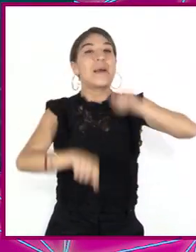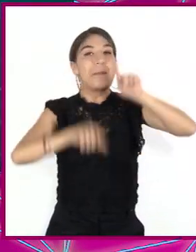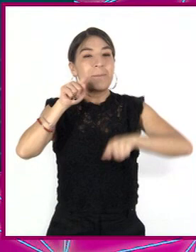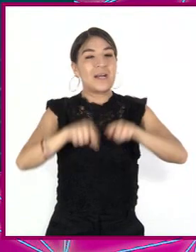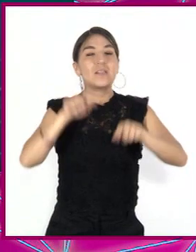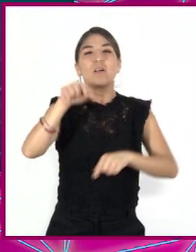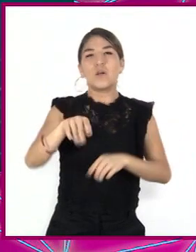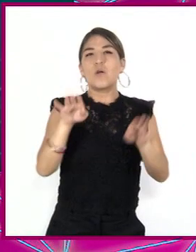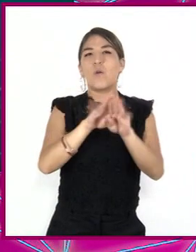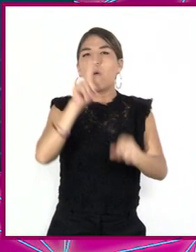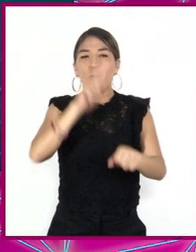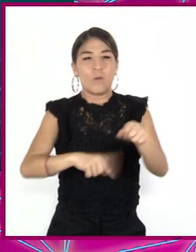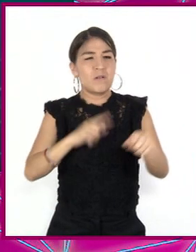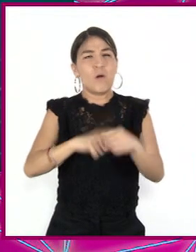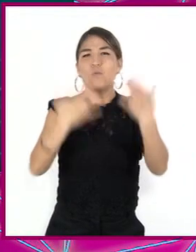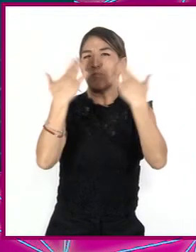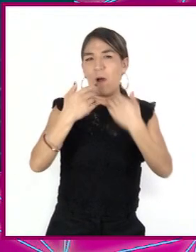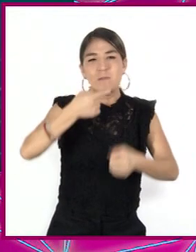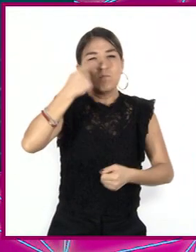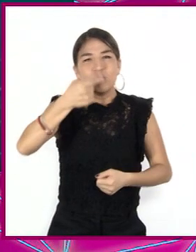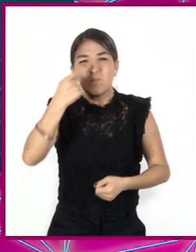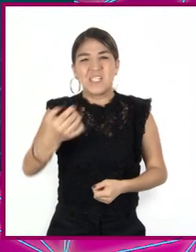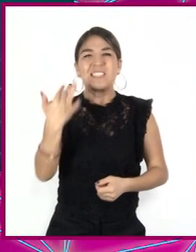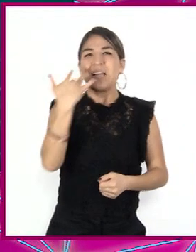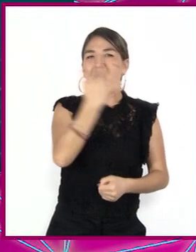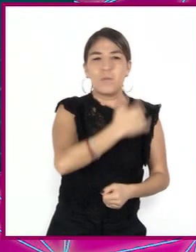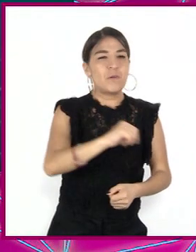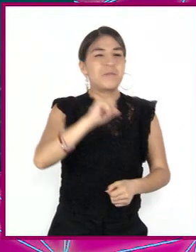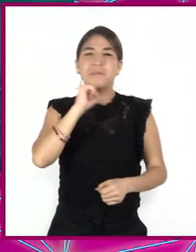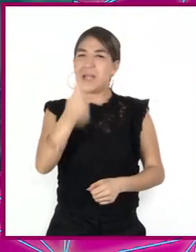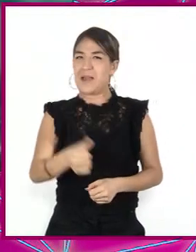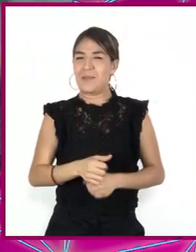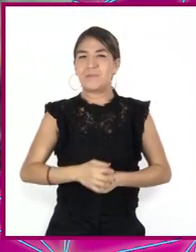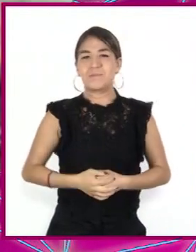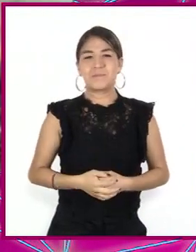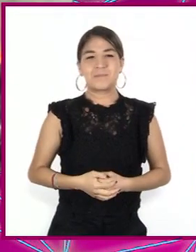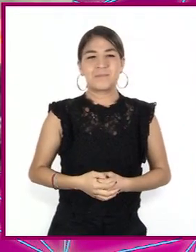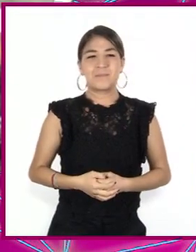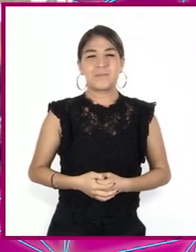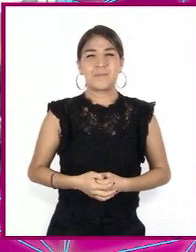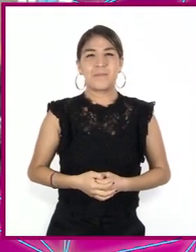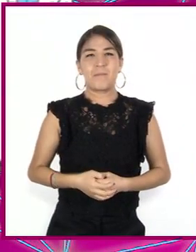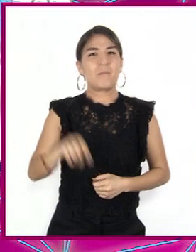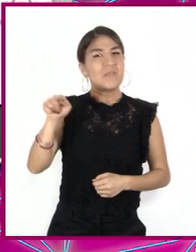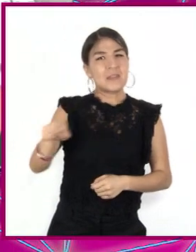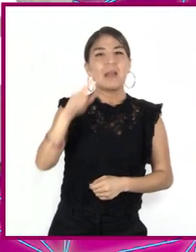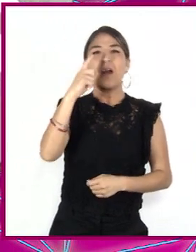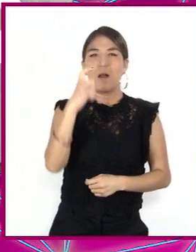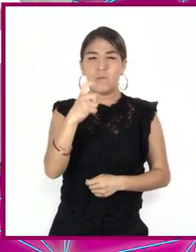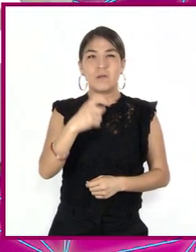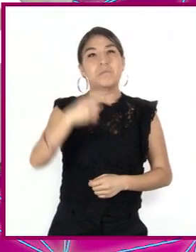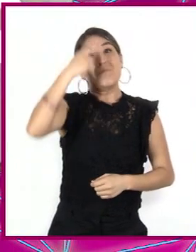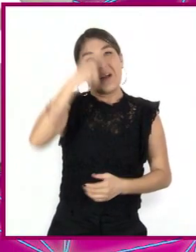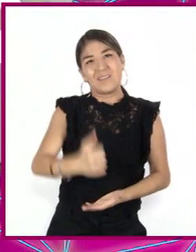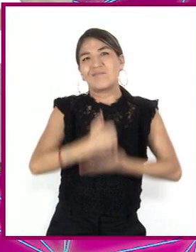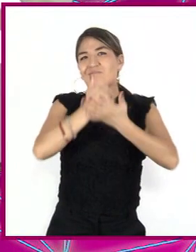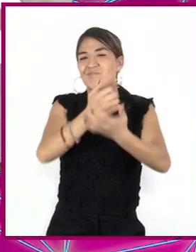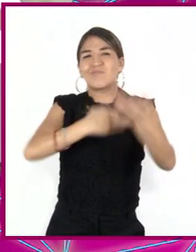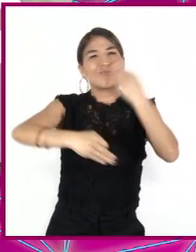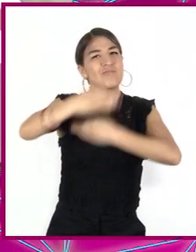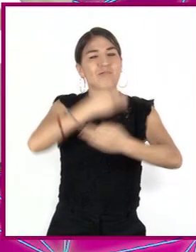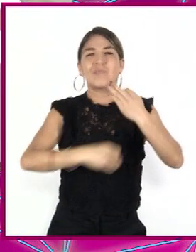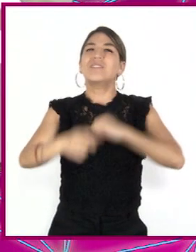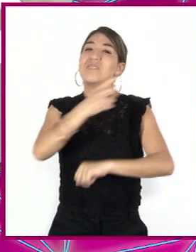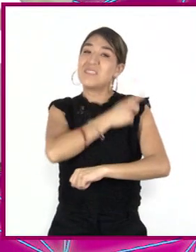No tiene color, olor ni sabor. El agua es un bien común que debemos cuidar,